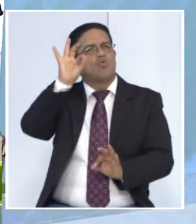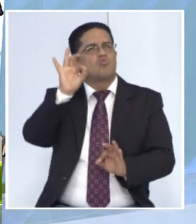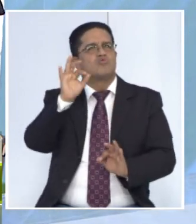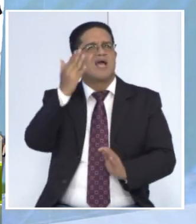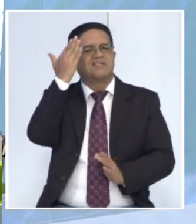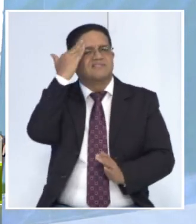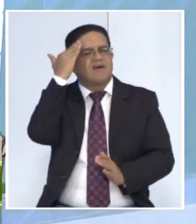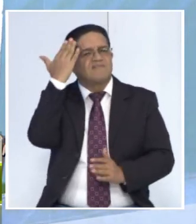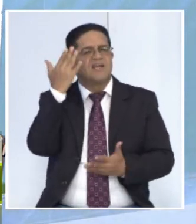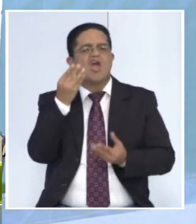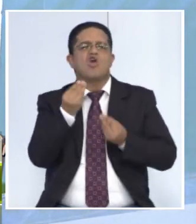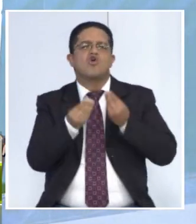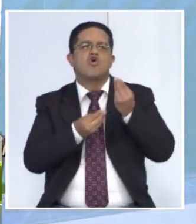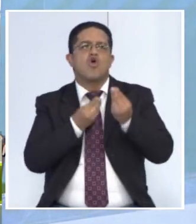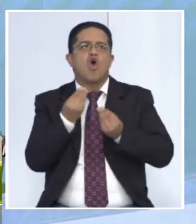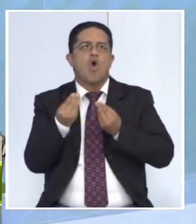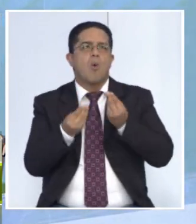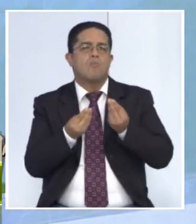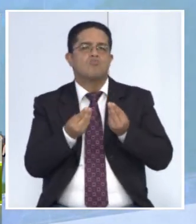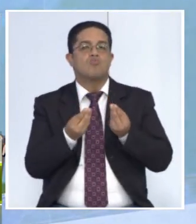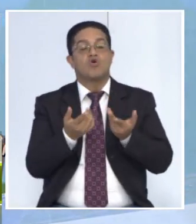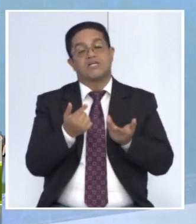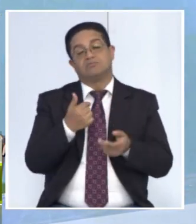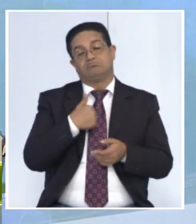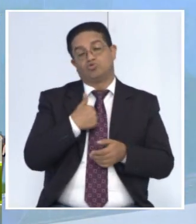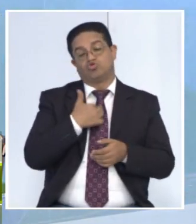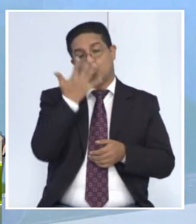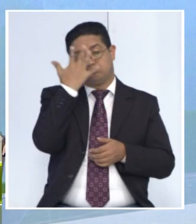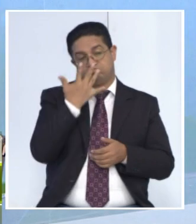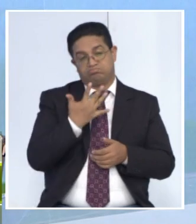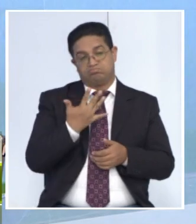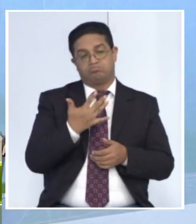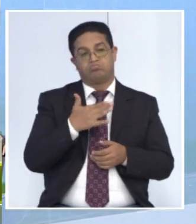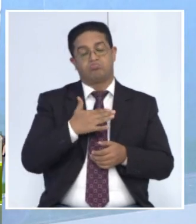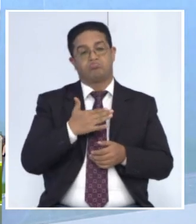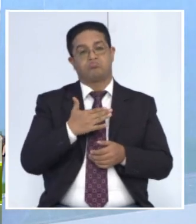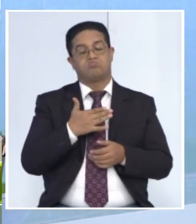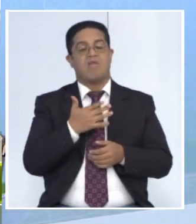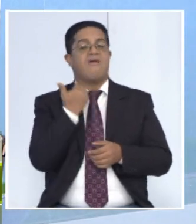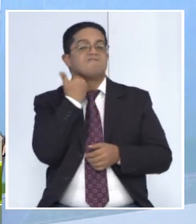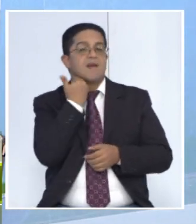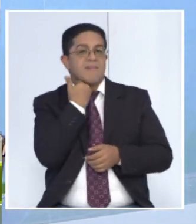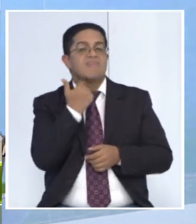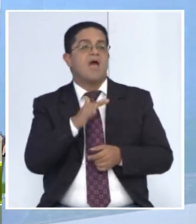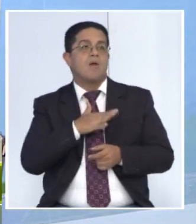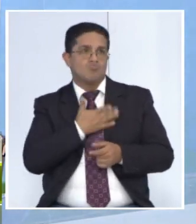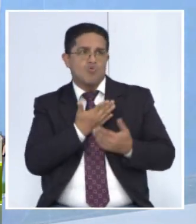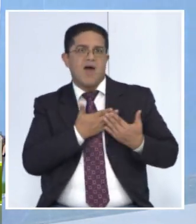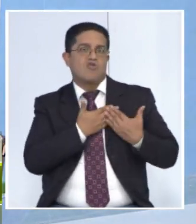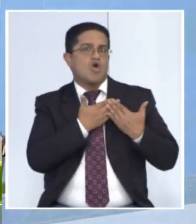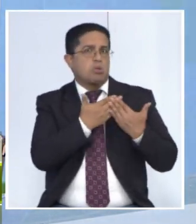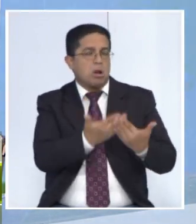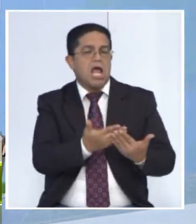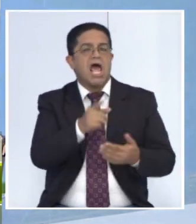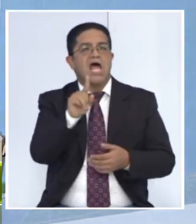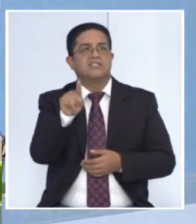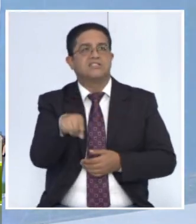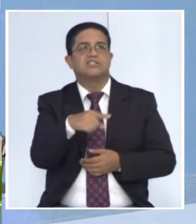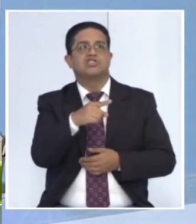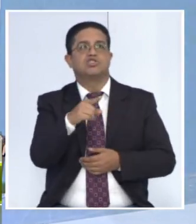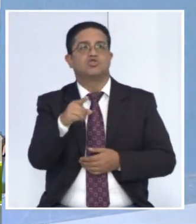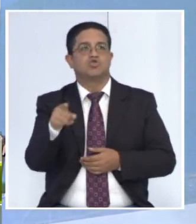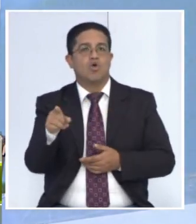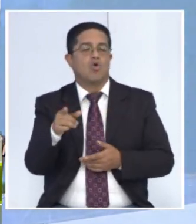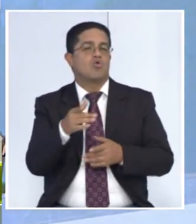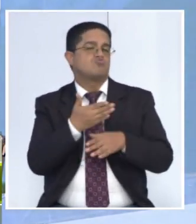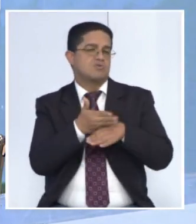Saber qué podemos hacer y si tenemos alguna característica o condición, si estamos fuera de este rango de donación, así